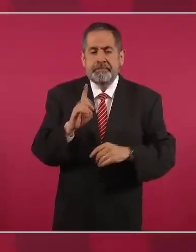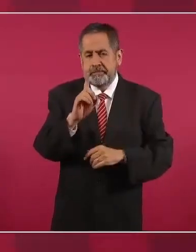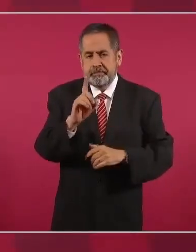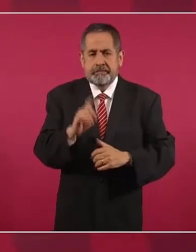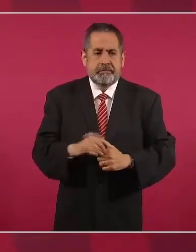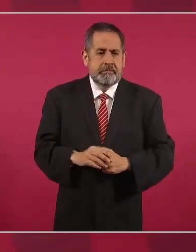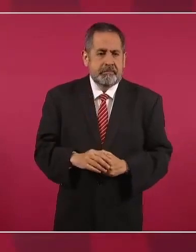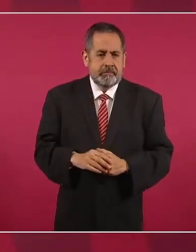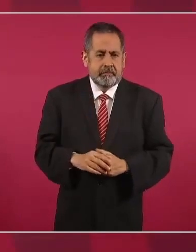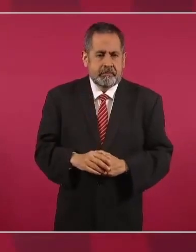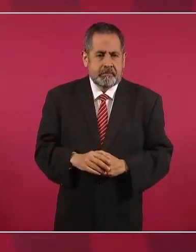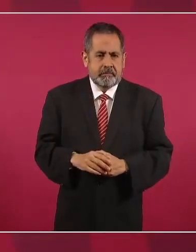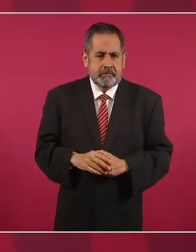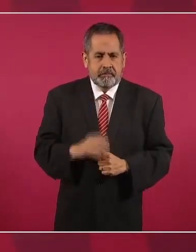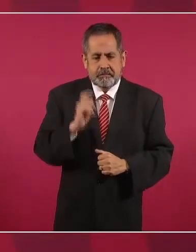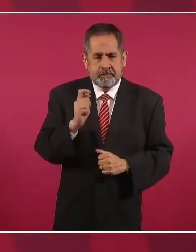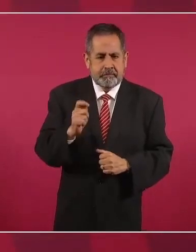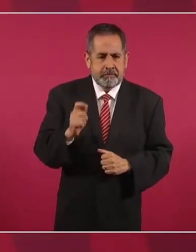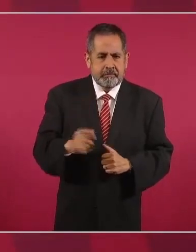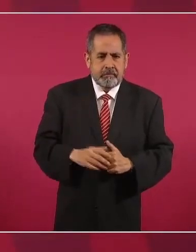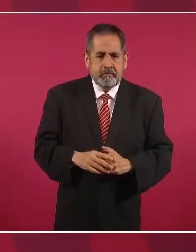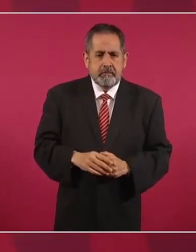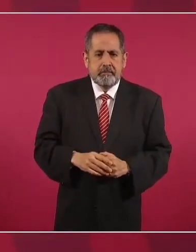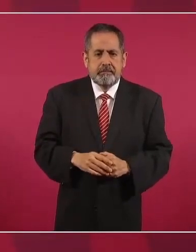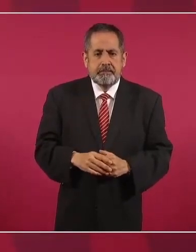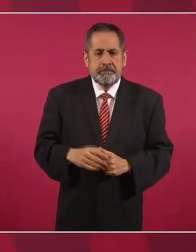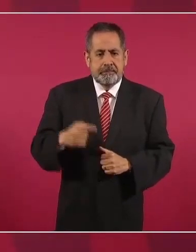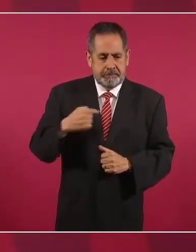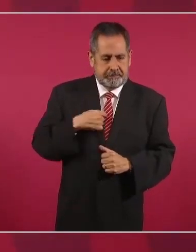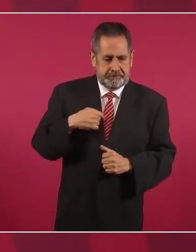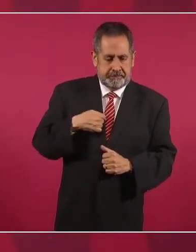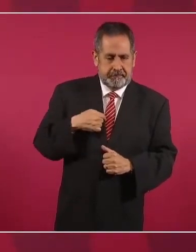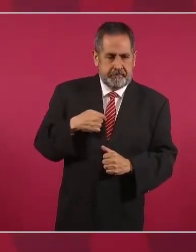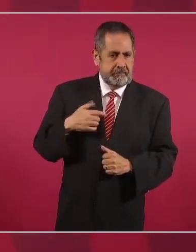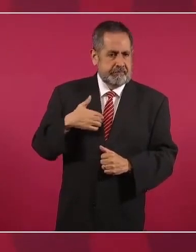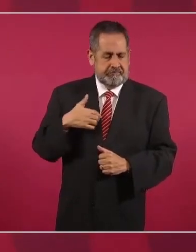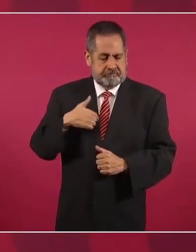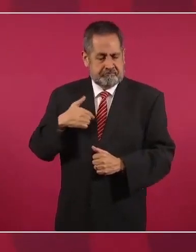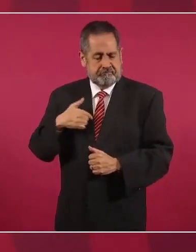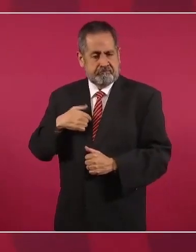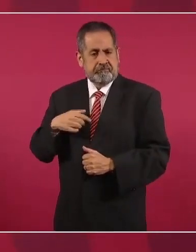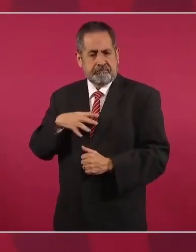nada más que yo tengo